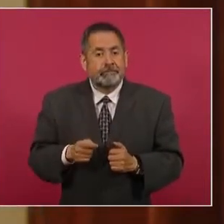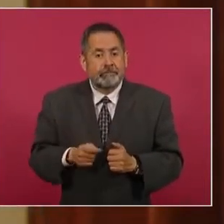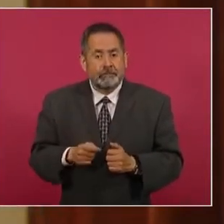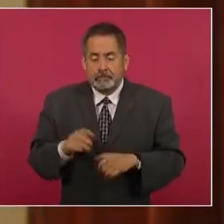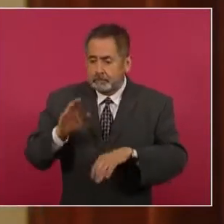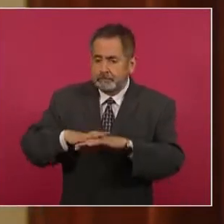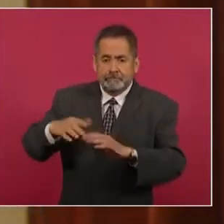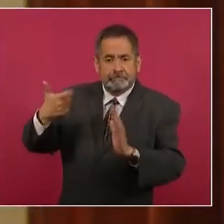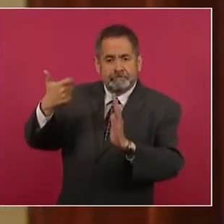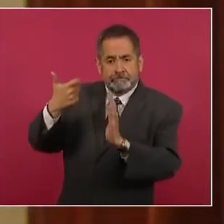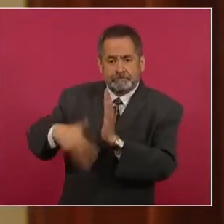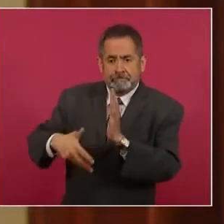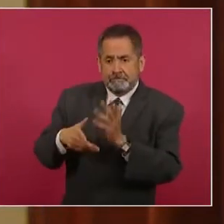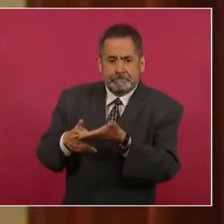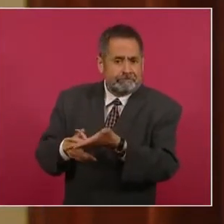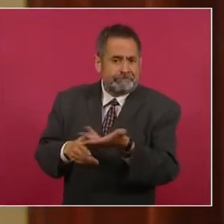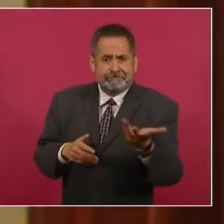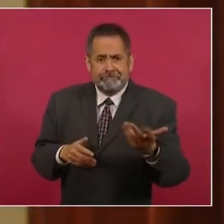barata.